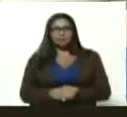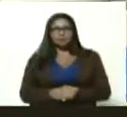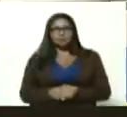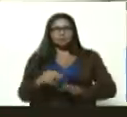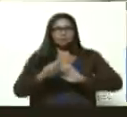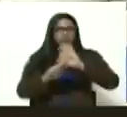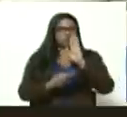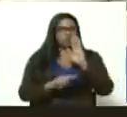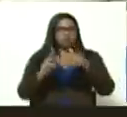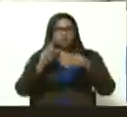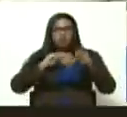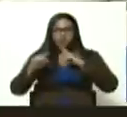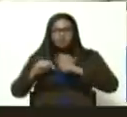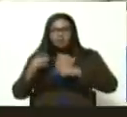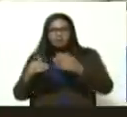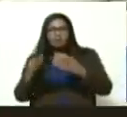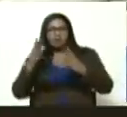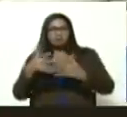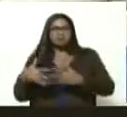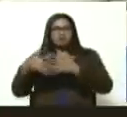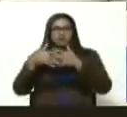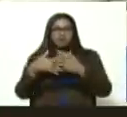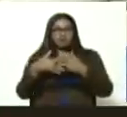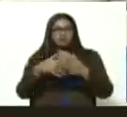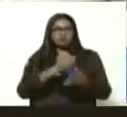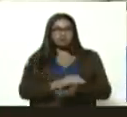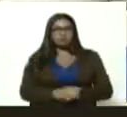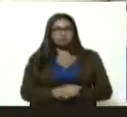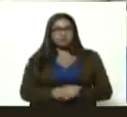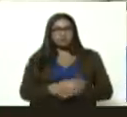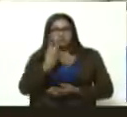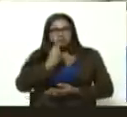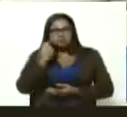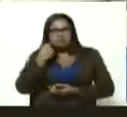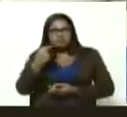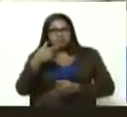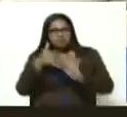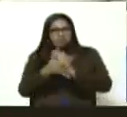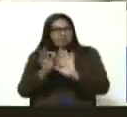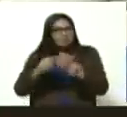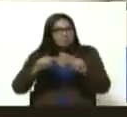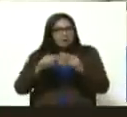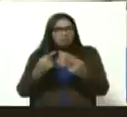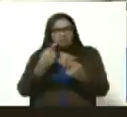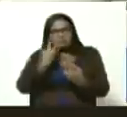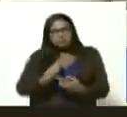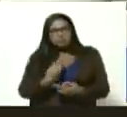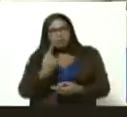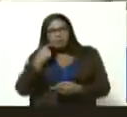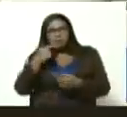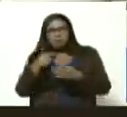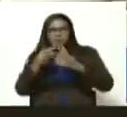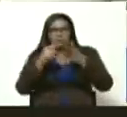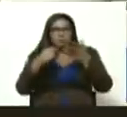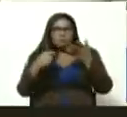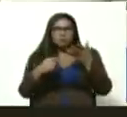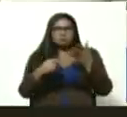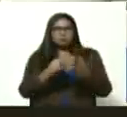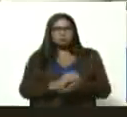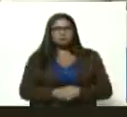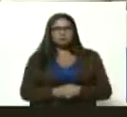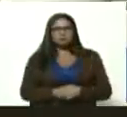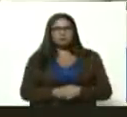instrucción de las órdenes que le da estados unidos triste decirlo pero es así como que pagar la cuenta